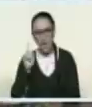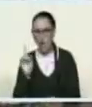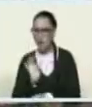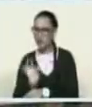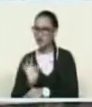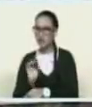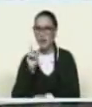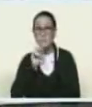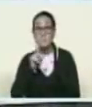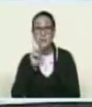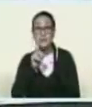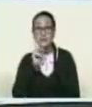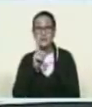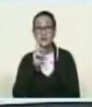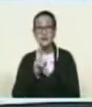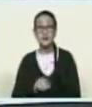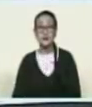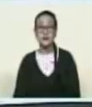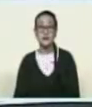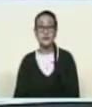funcionaba era mentira